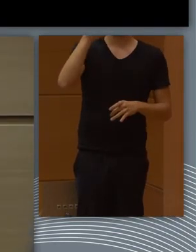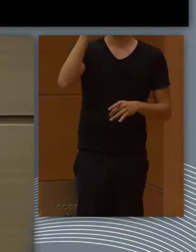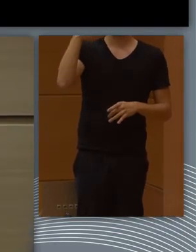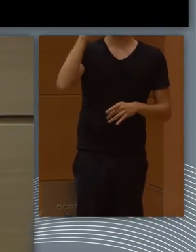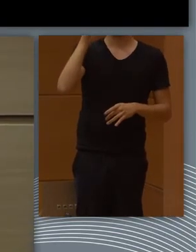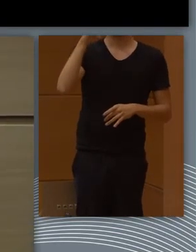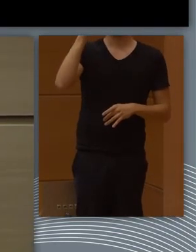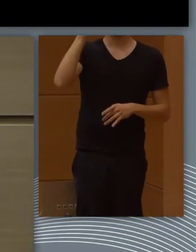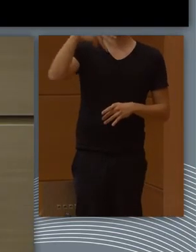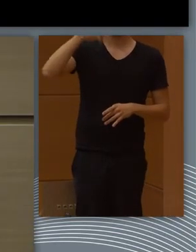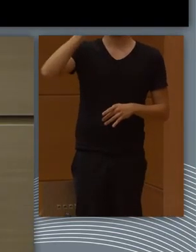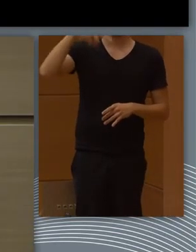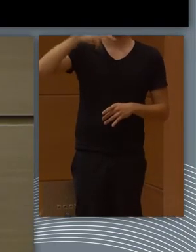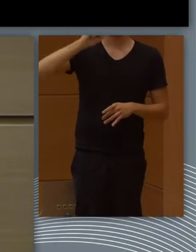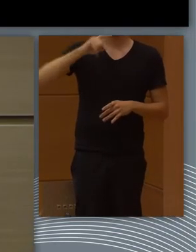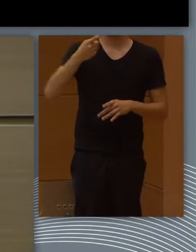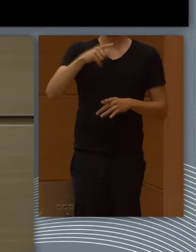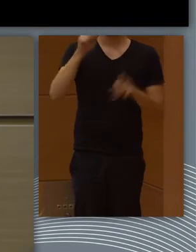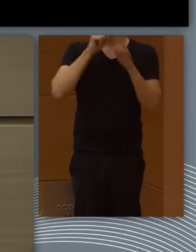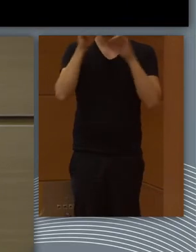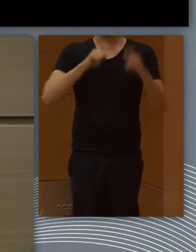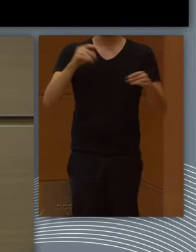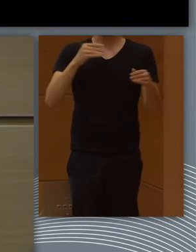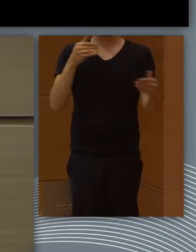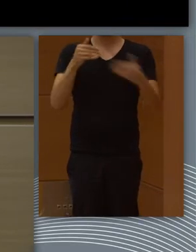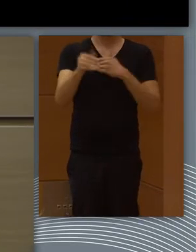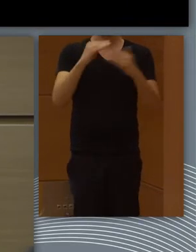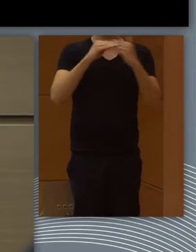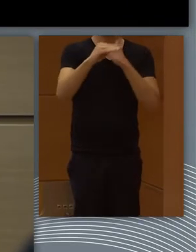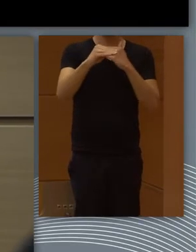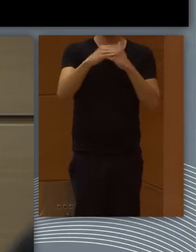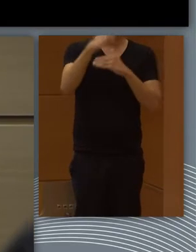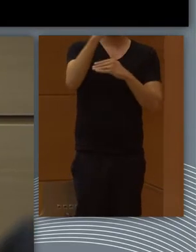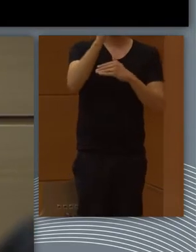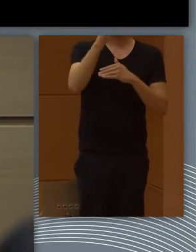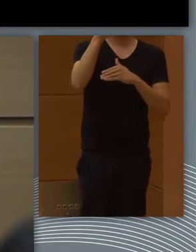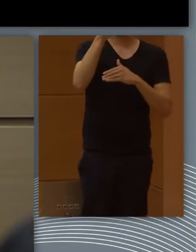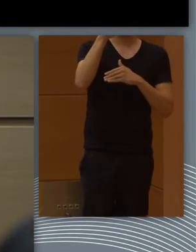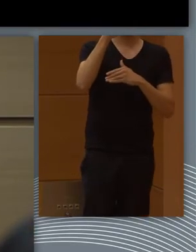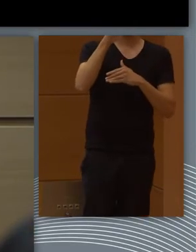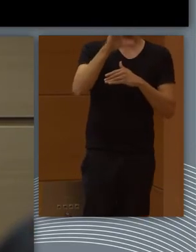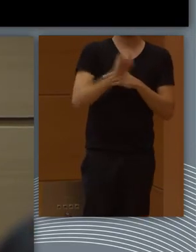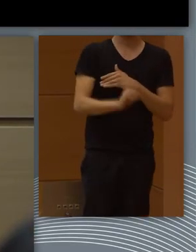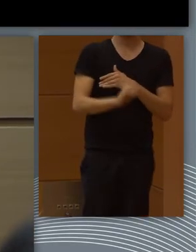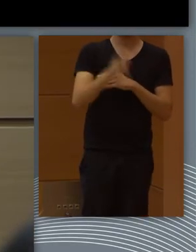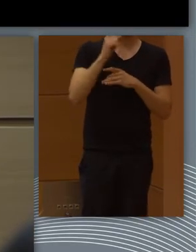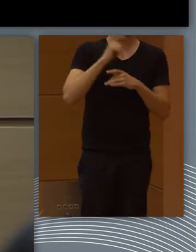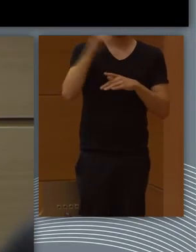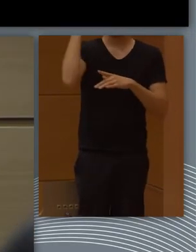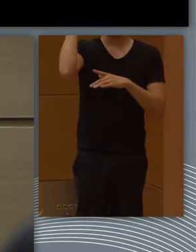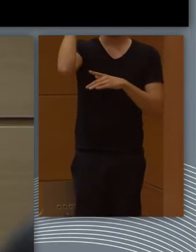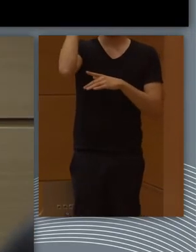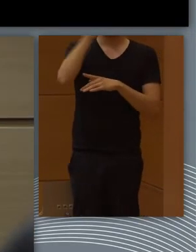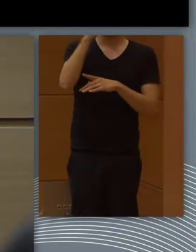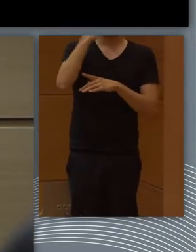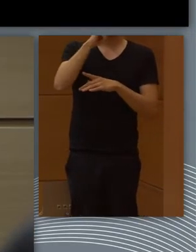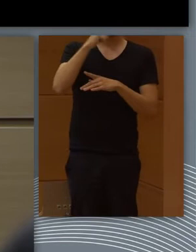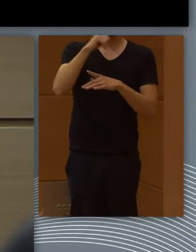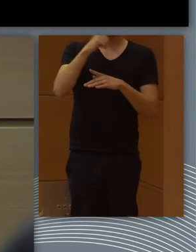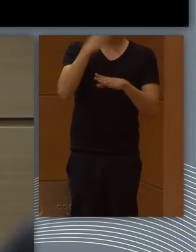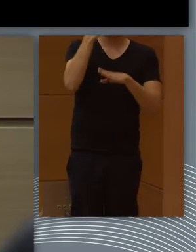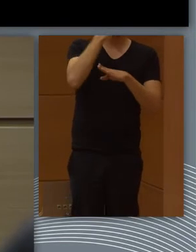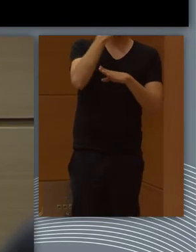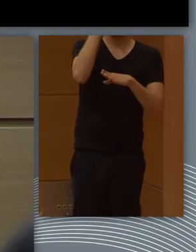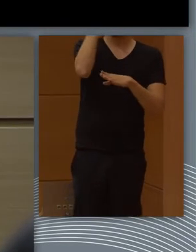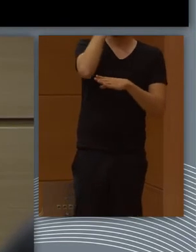y de la Asociación Futuro Sostenible. Carles es licenciado en Sociología y Ciencias Políticas por la Universidad Autónoma